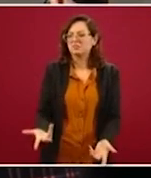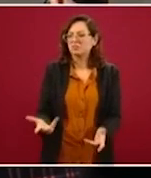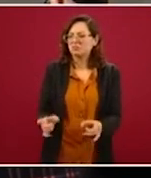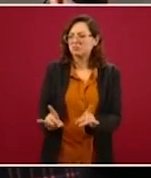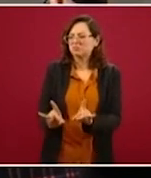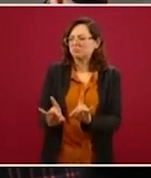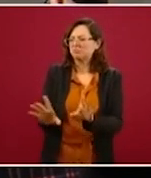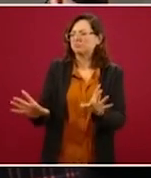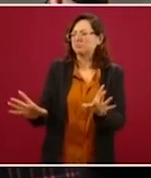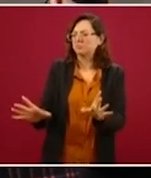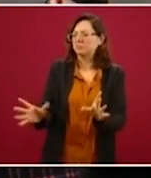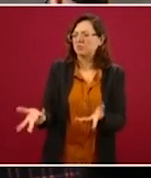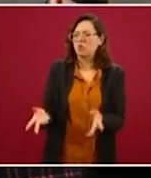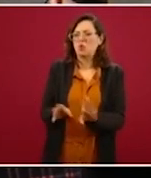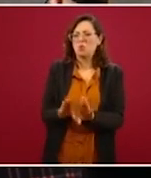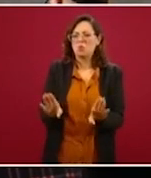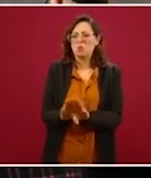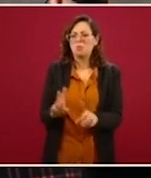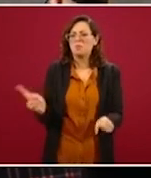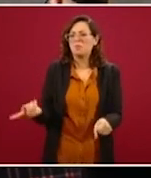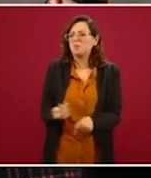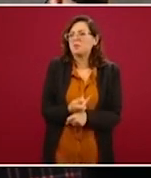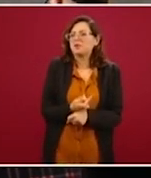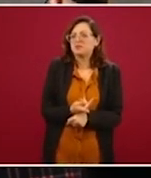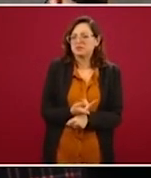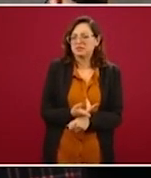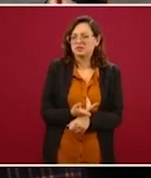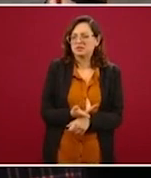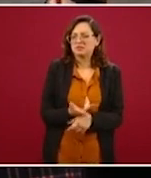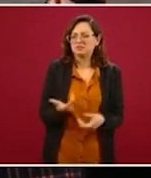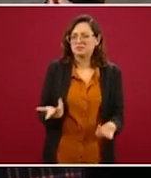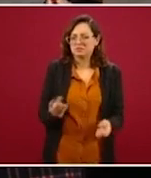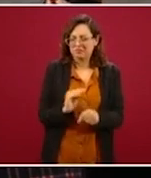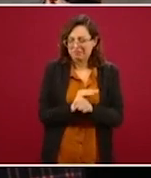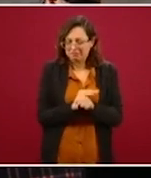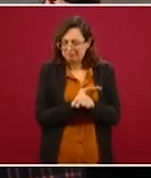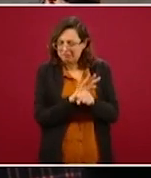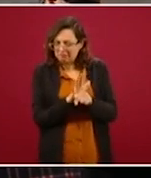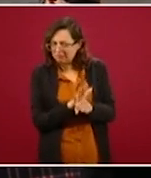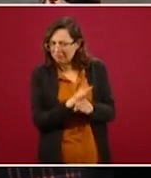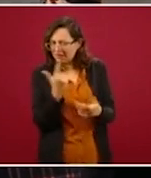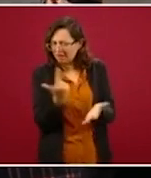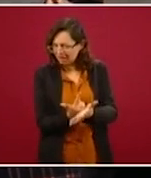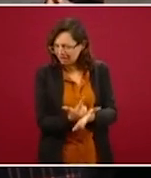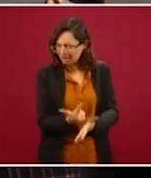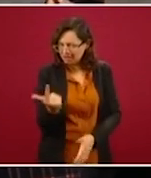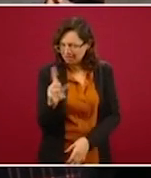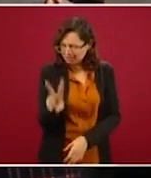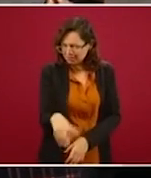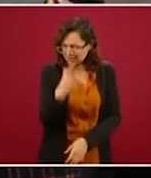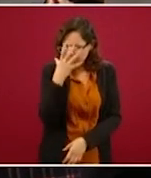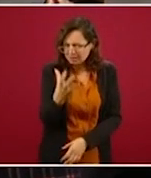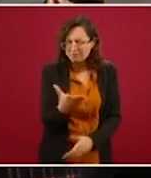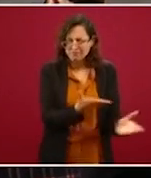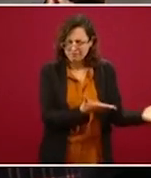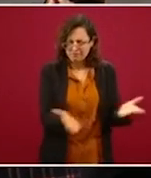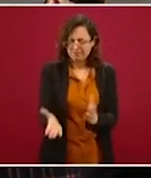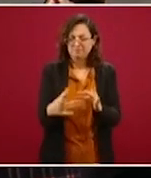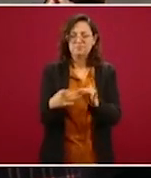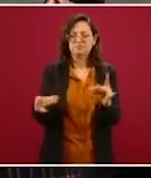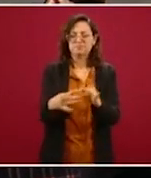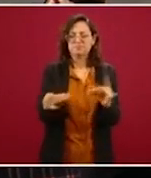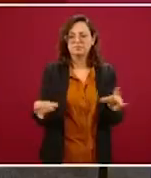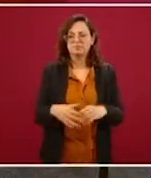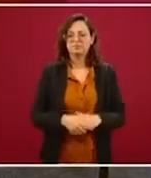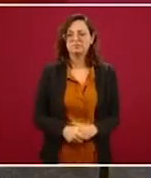enfrentar esta situación y sobre la gravedad de este virus.